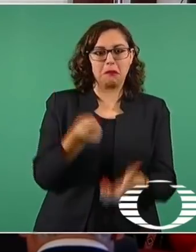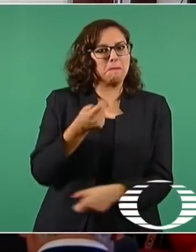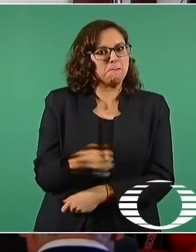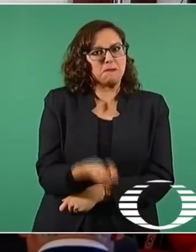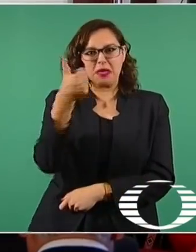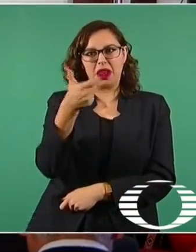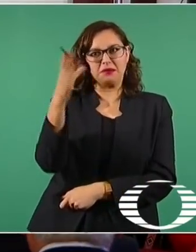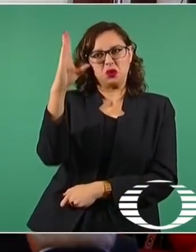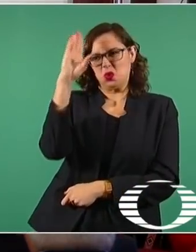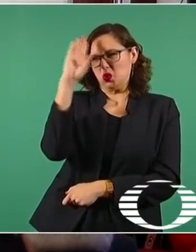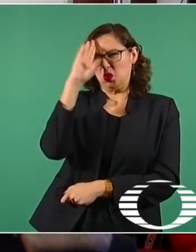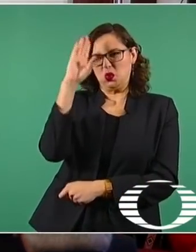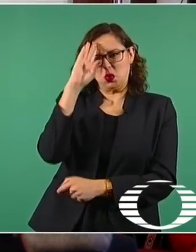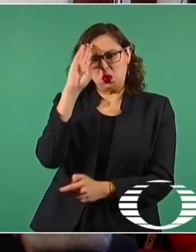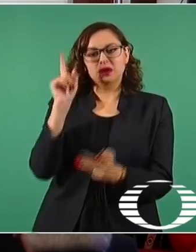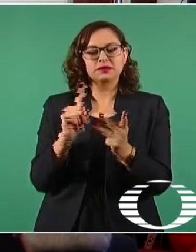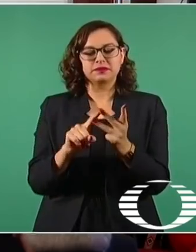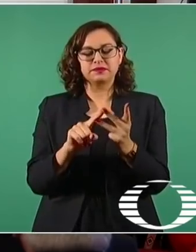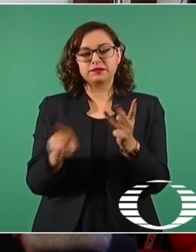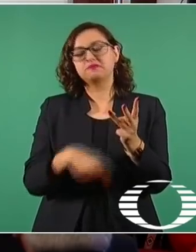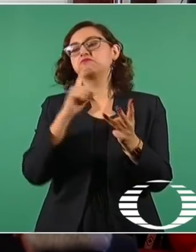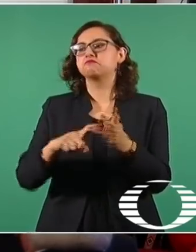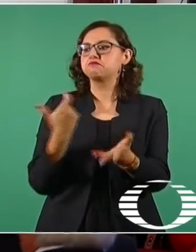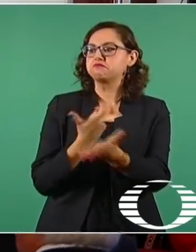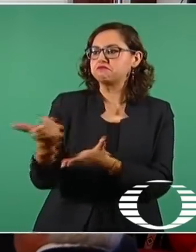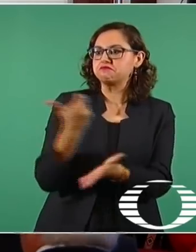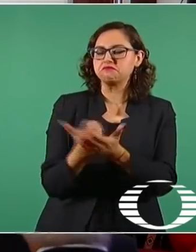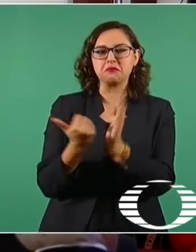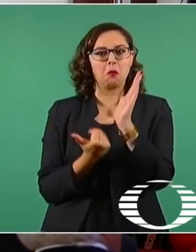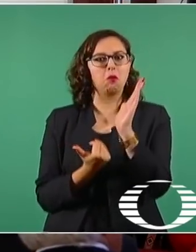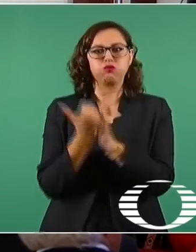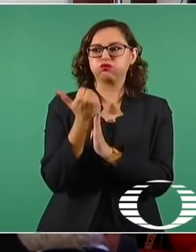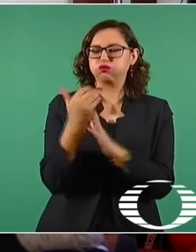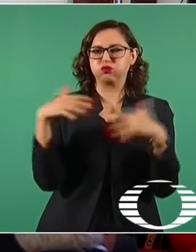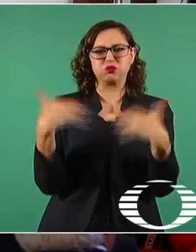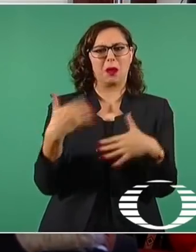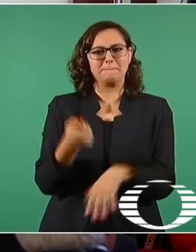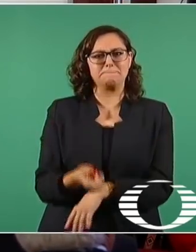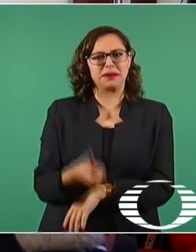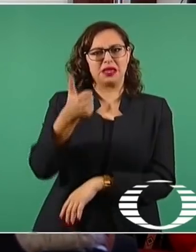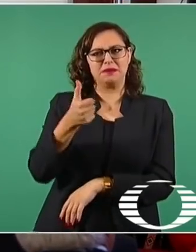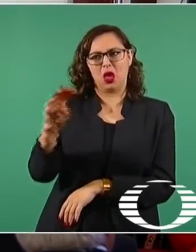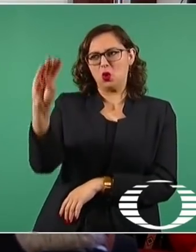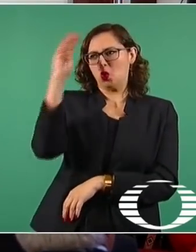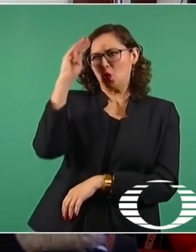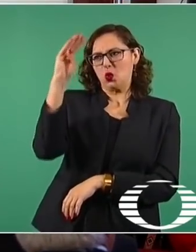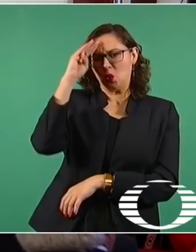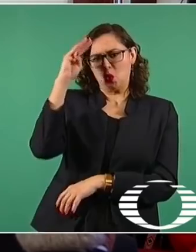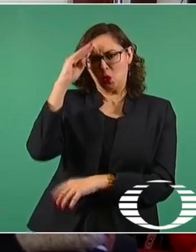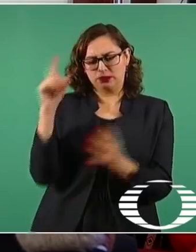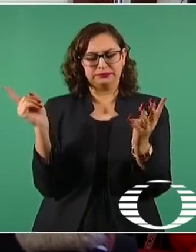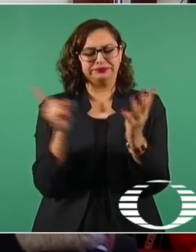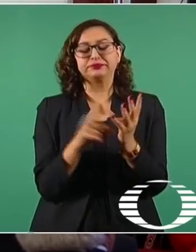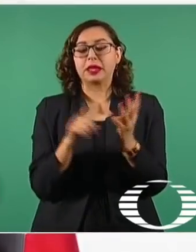histórico en incremento al salario mínimo, récord histórico en no